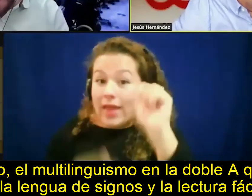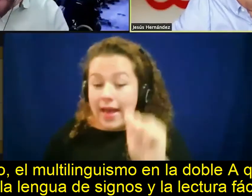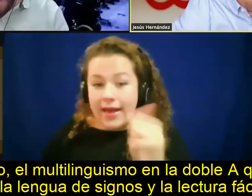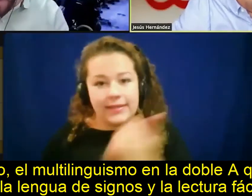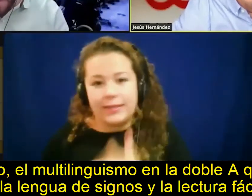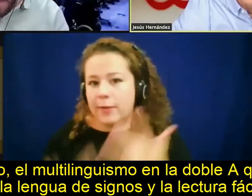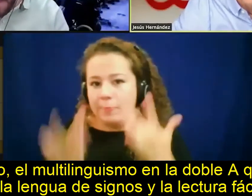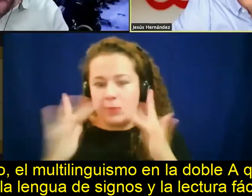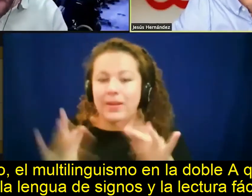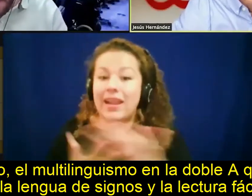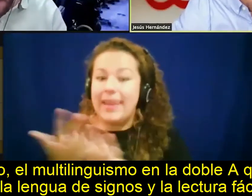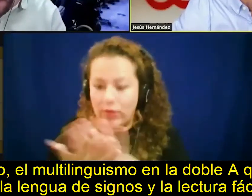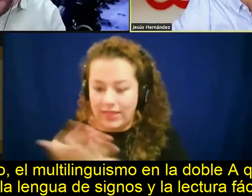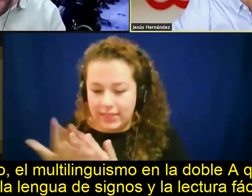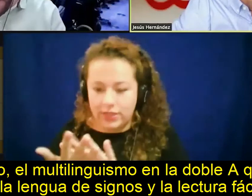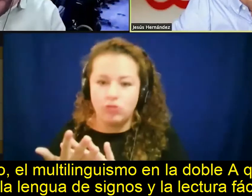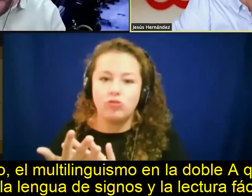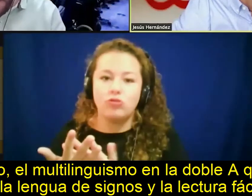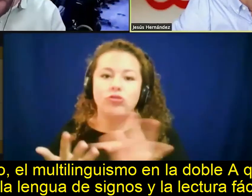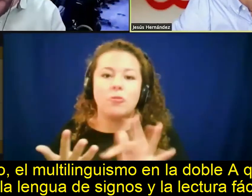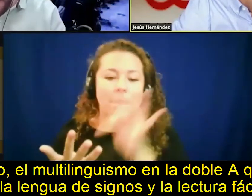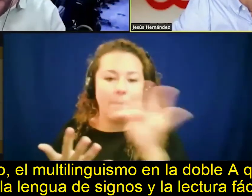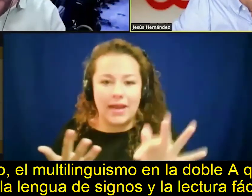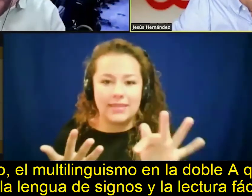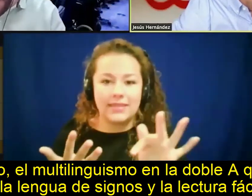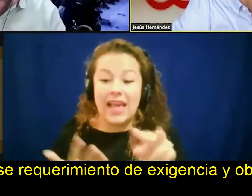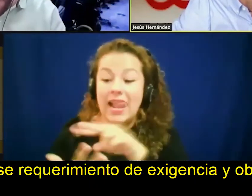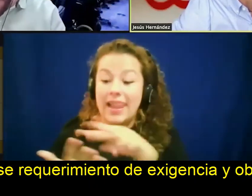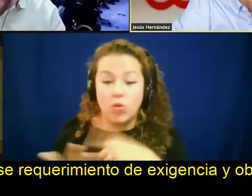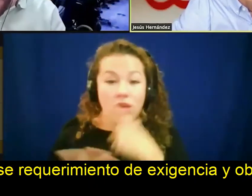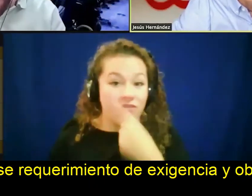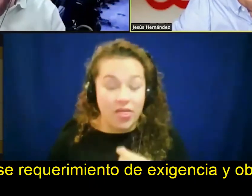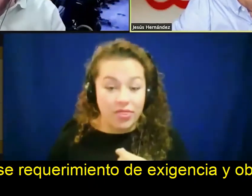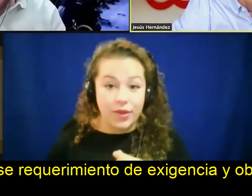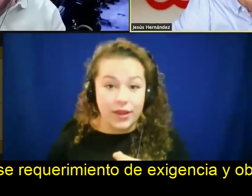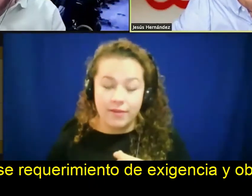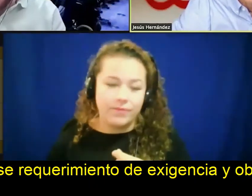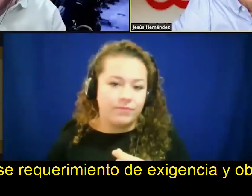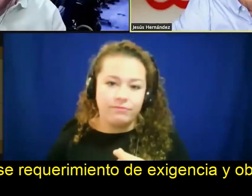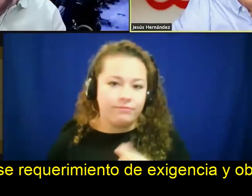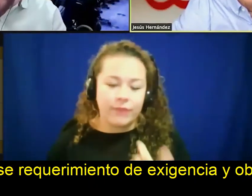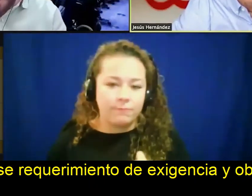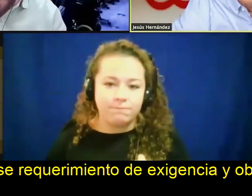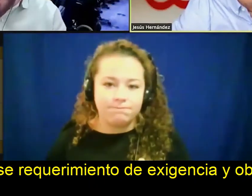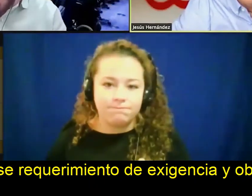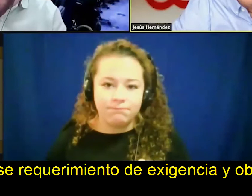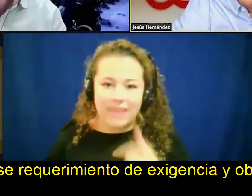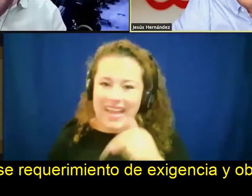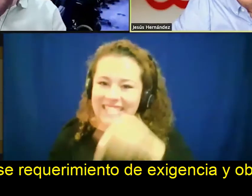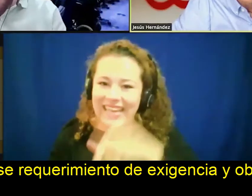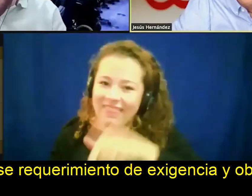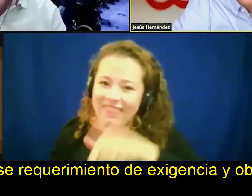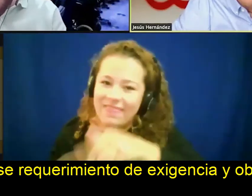la lengua de signos y la lectura fácil pues no tienen ese requerimiento de exigencia